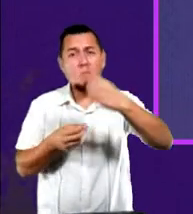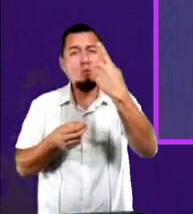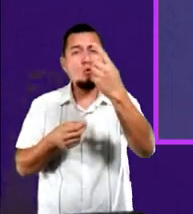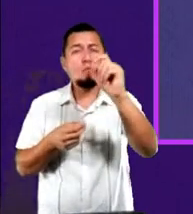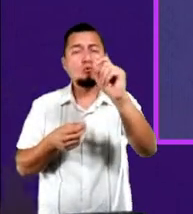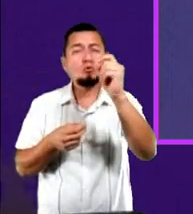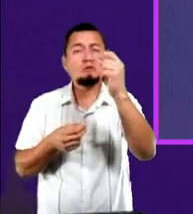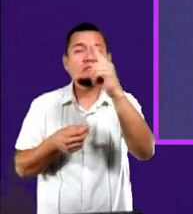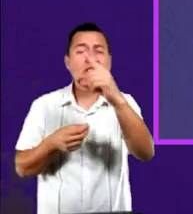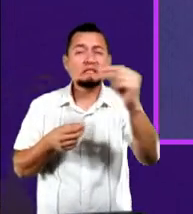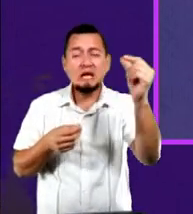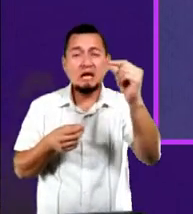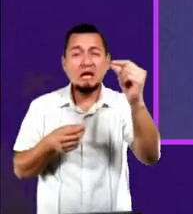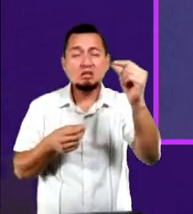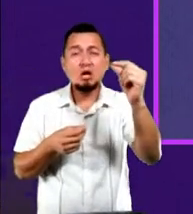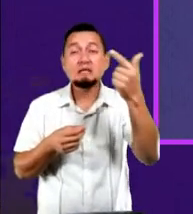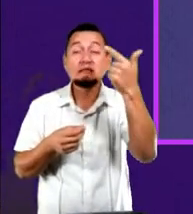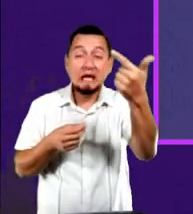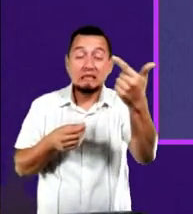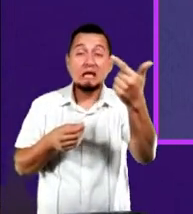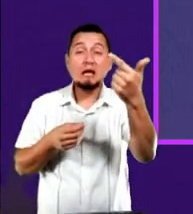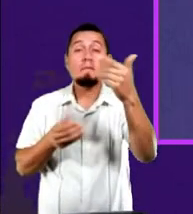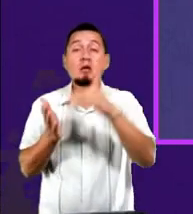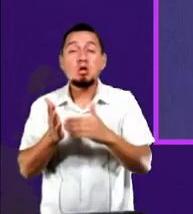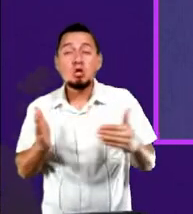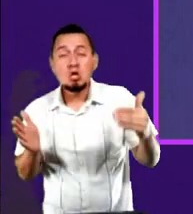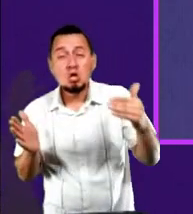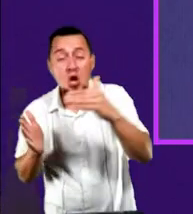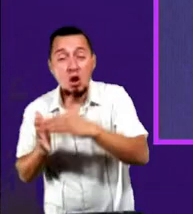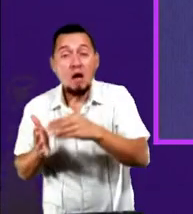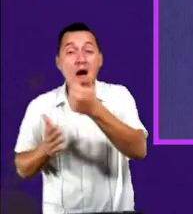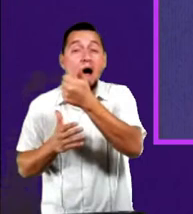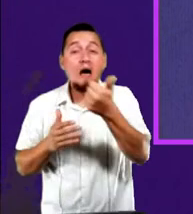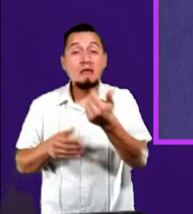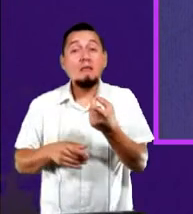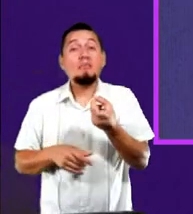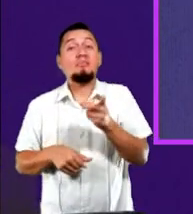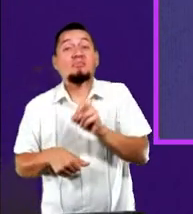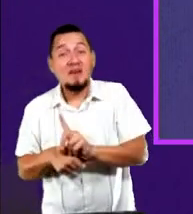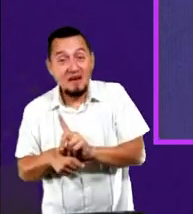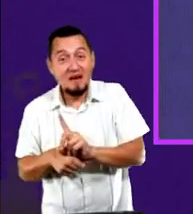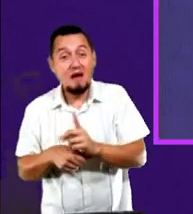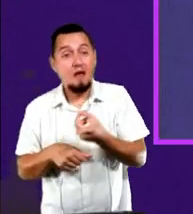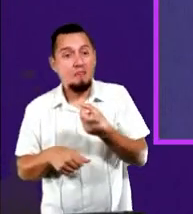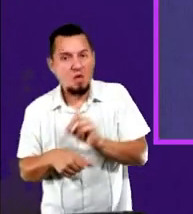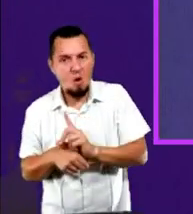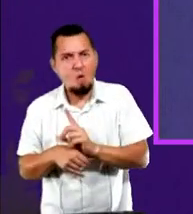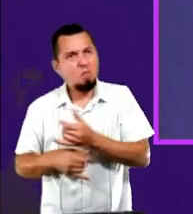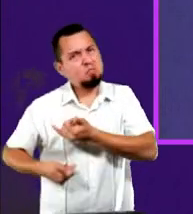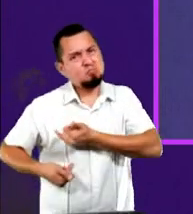1.7 millones cada día. Y fíjense lo que se exportó, se exportaron